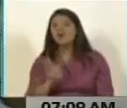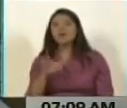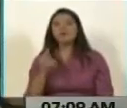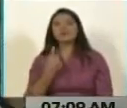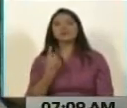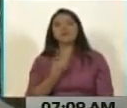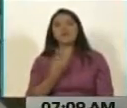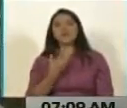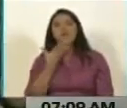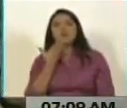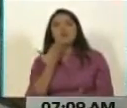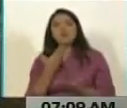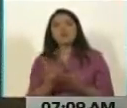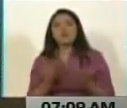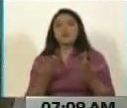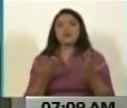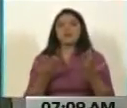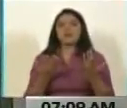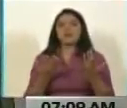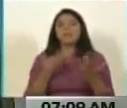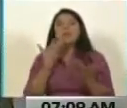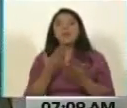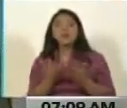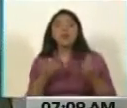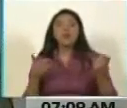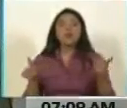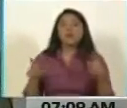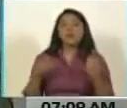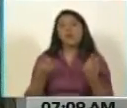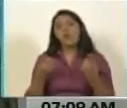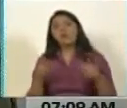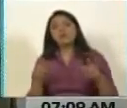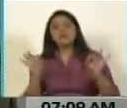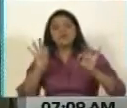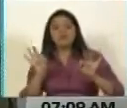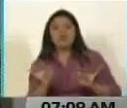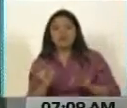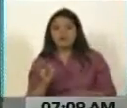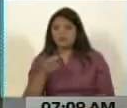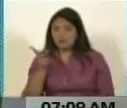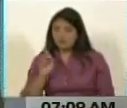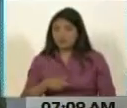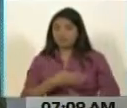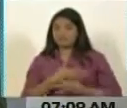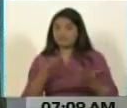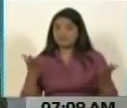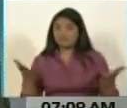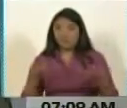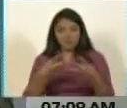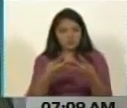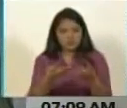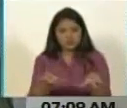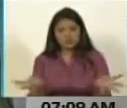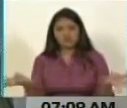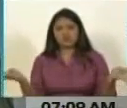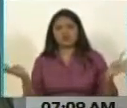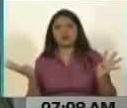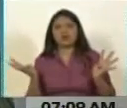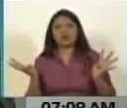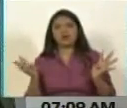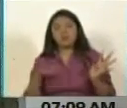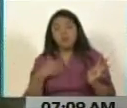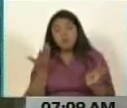como proposición de ritmos e intérpretes, sino también como un gran espacio, una gran plaza, como se le suele llamar,